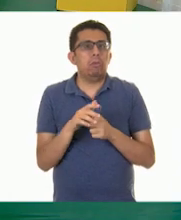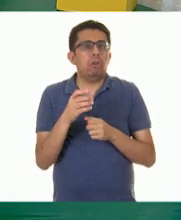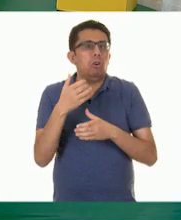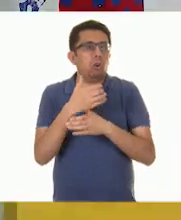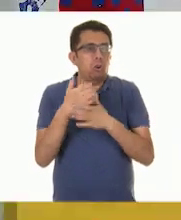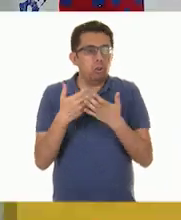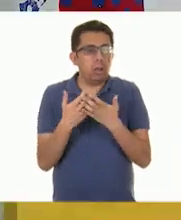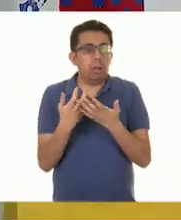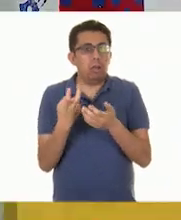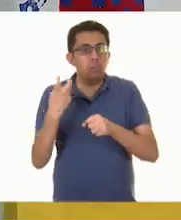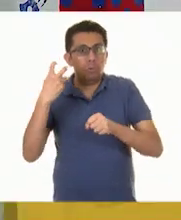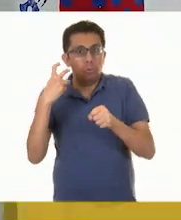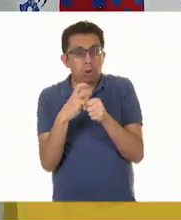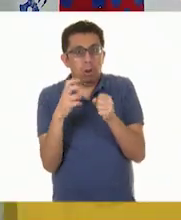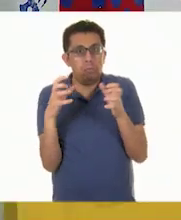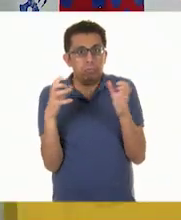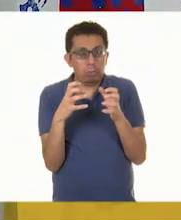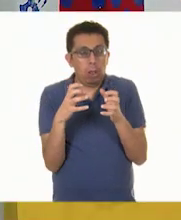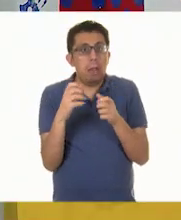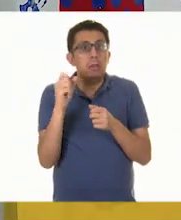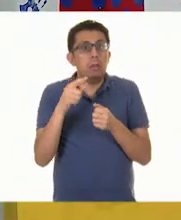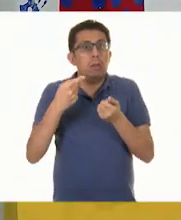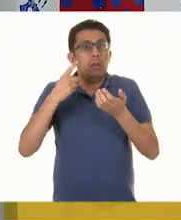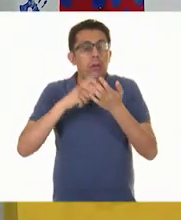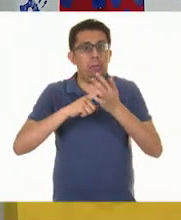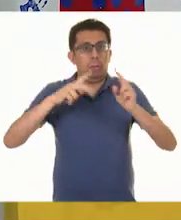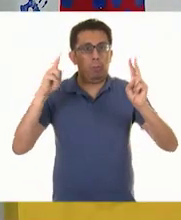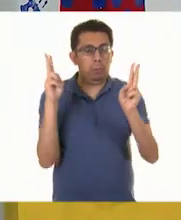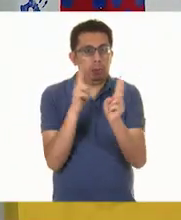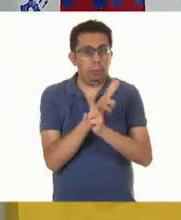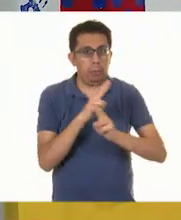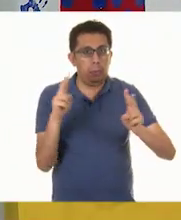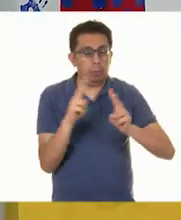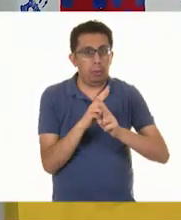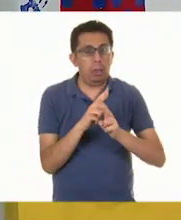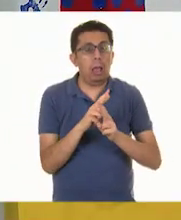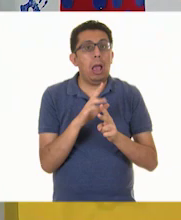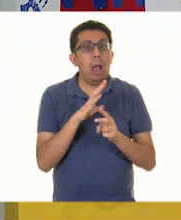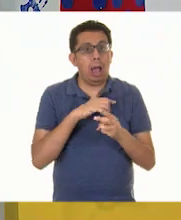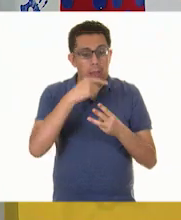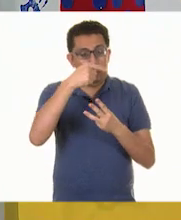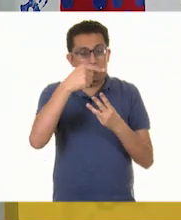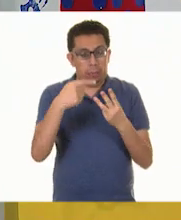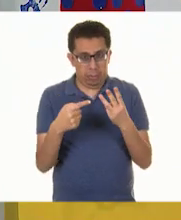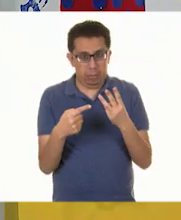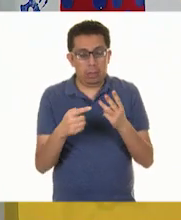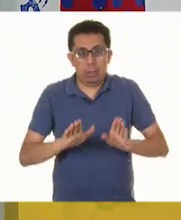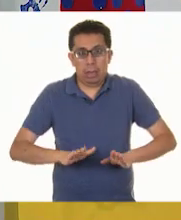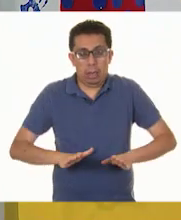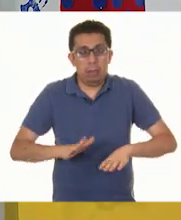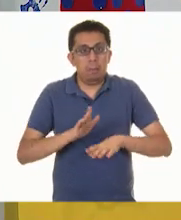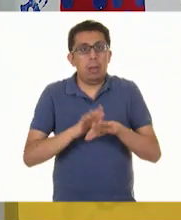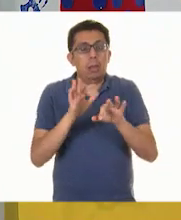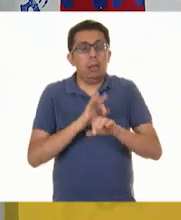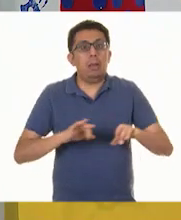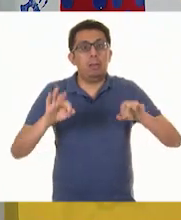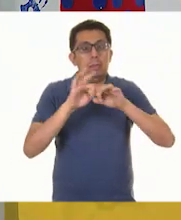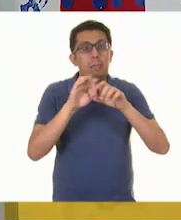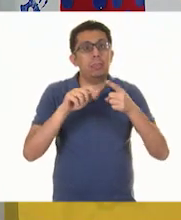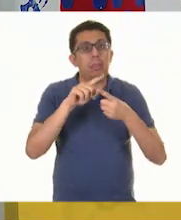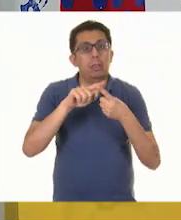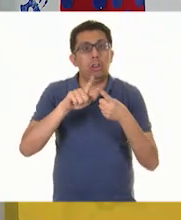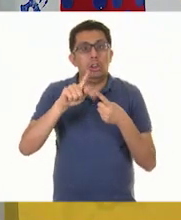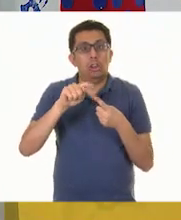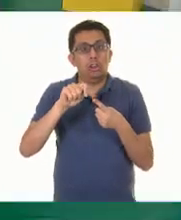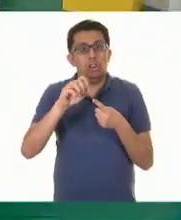sólidos o en el aire, es decir, en los gaseosos. Y veíamos tres características principales del sonido. Teníamos el tono